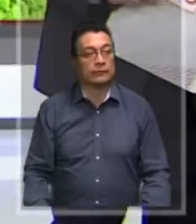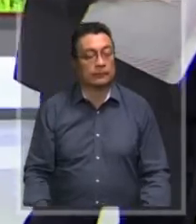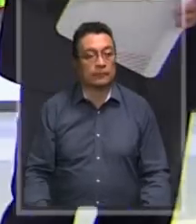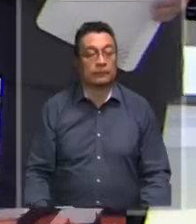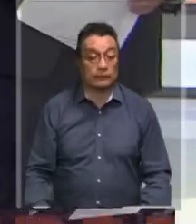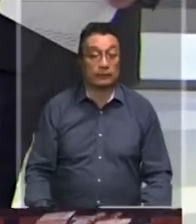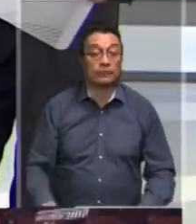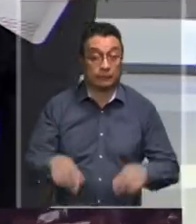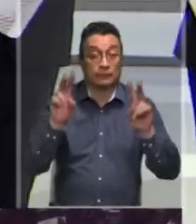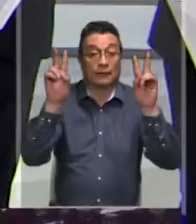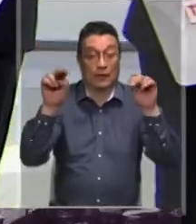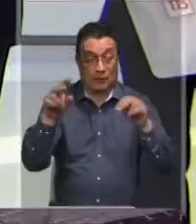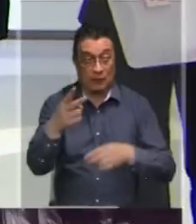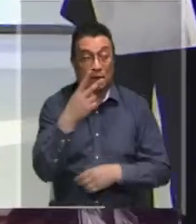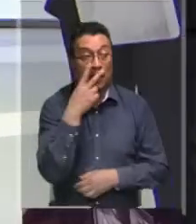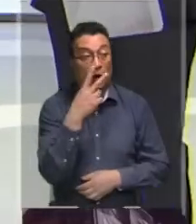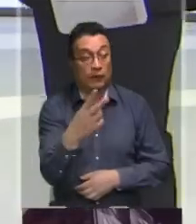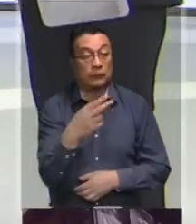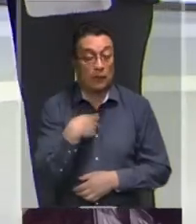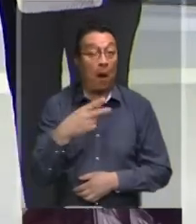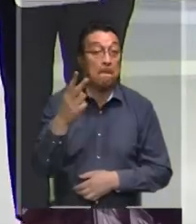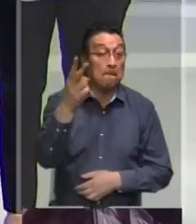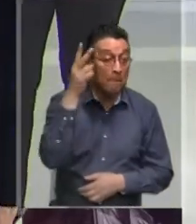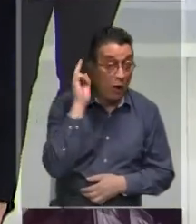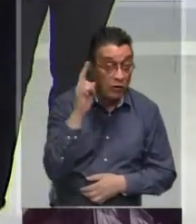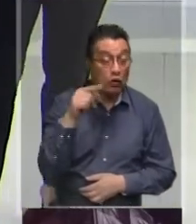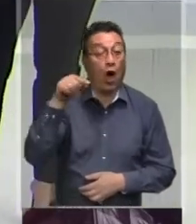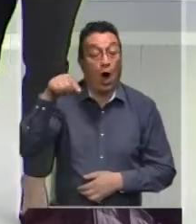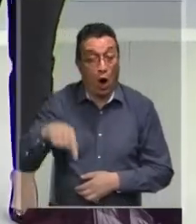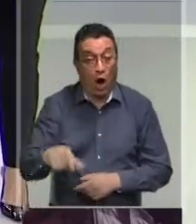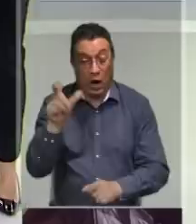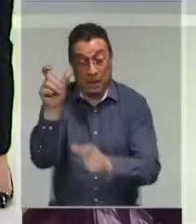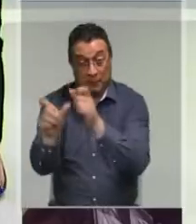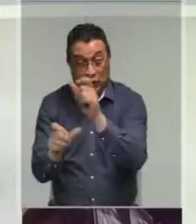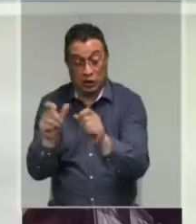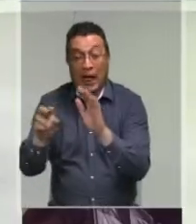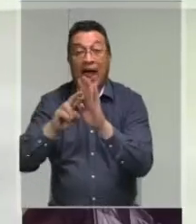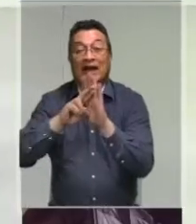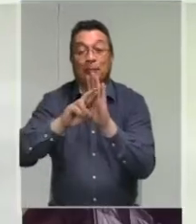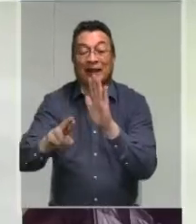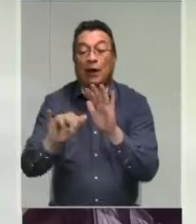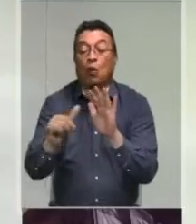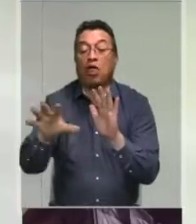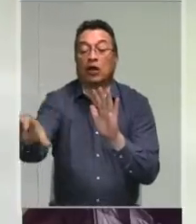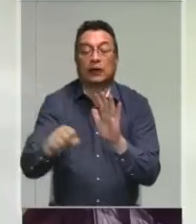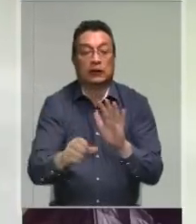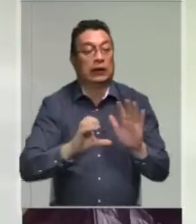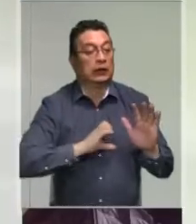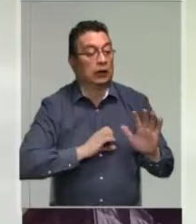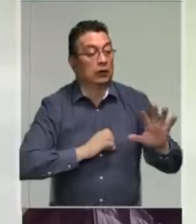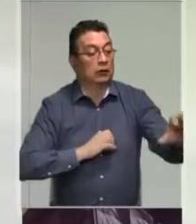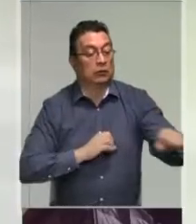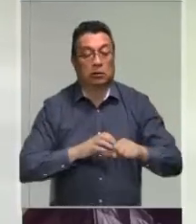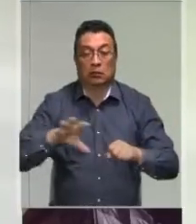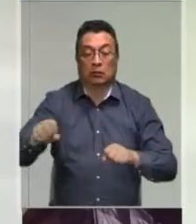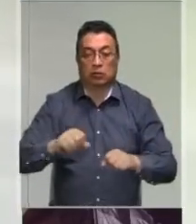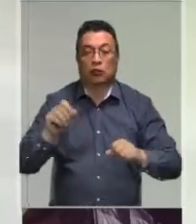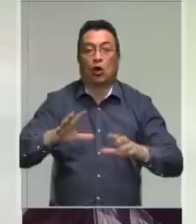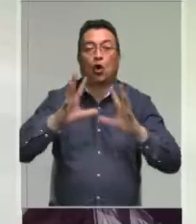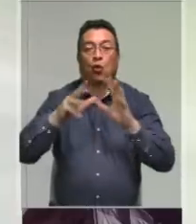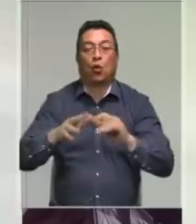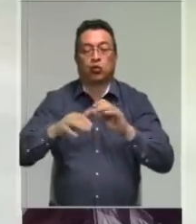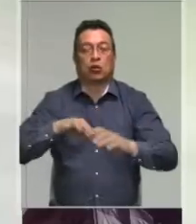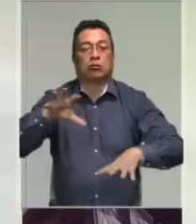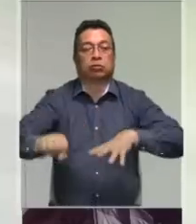Vamos con el siguiente tema. Pese a estar prohibido, hoy los agentes que representan a jugadores y entrenadores han invadido los clubes de